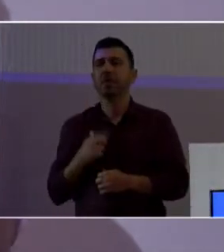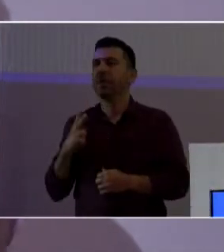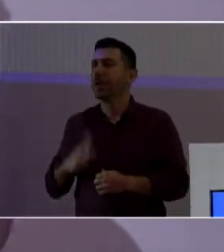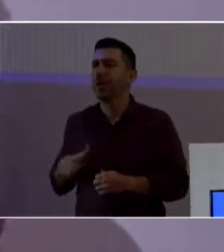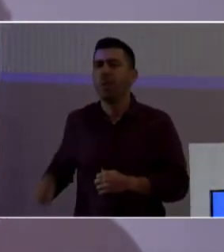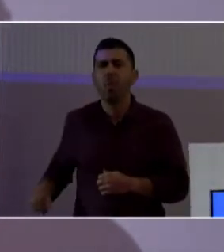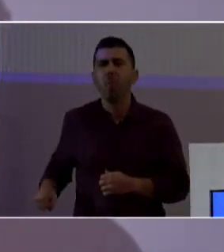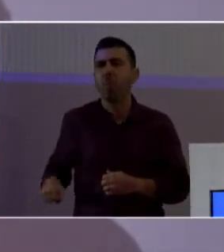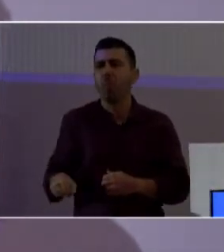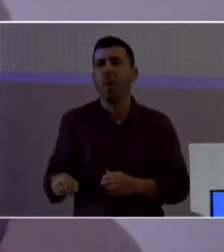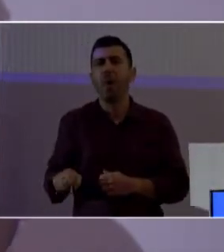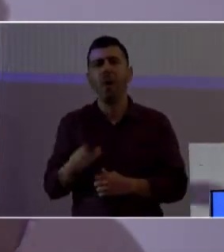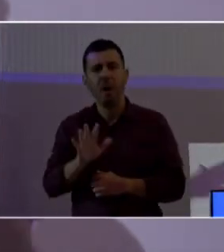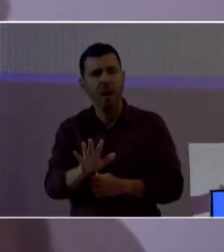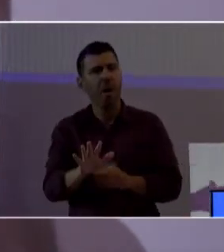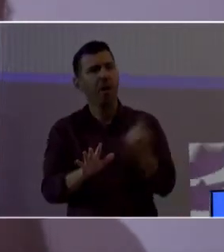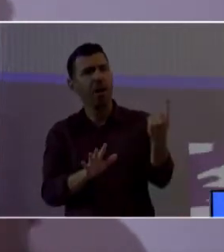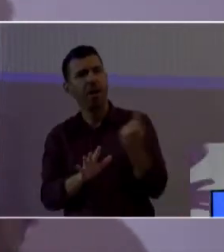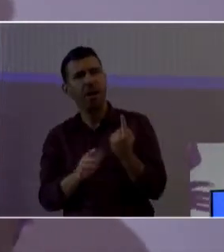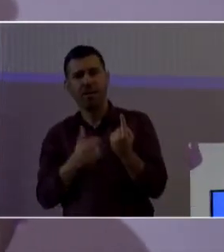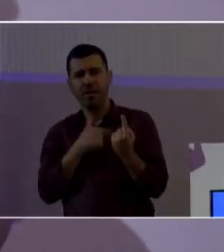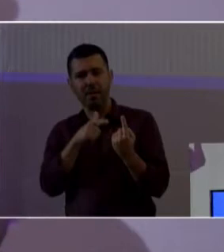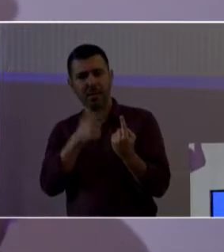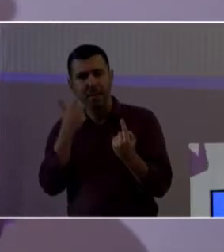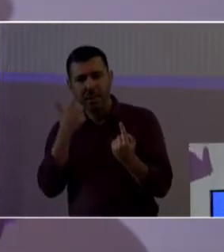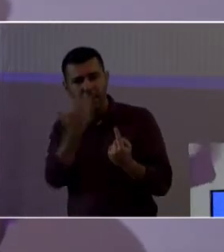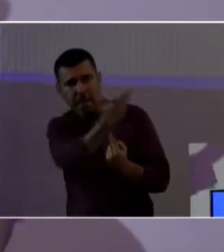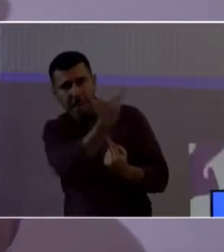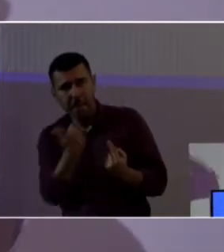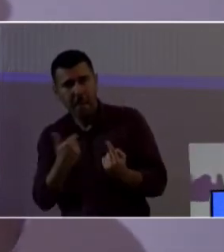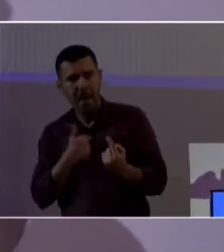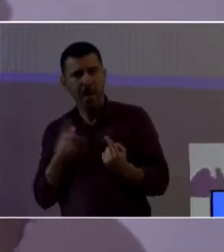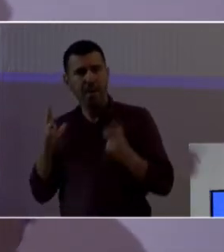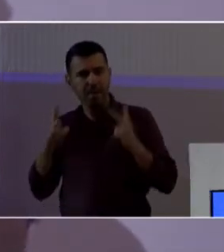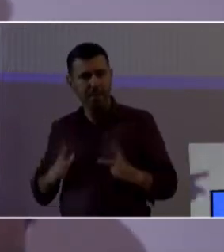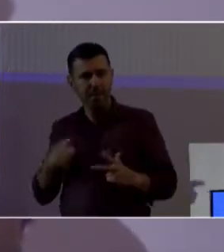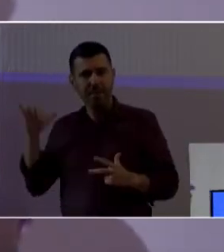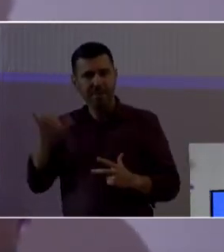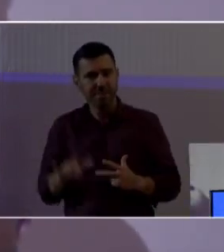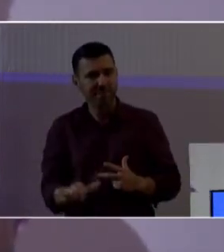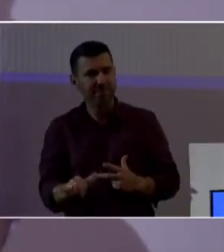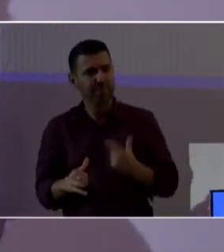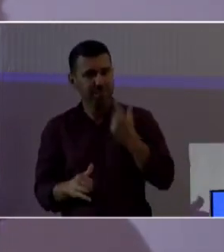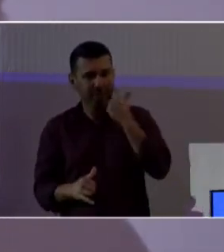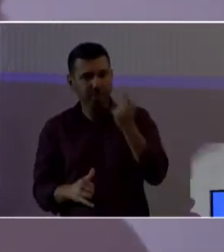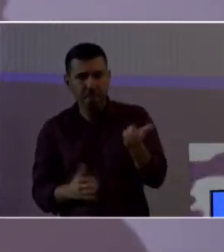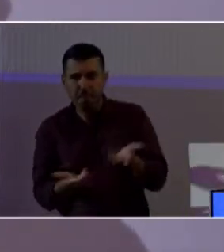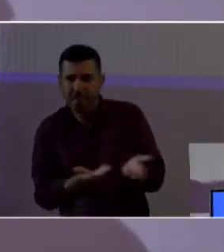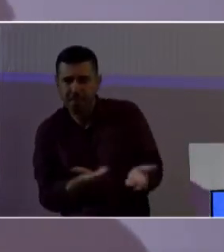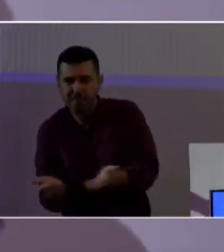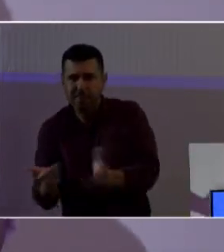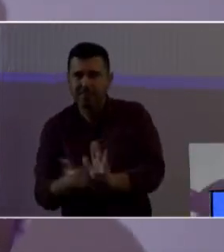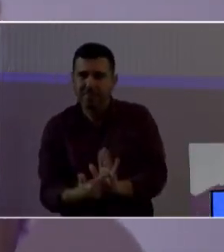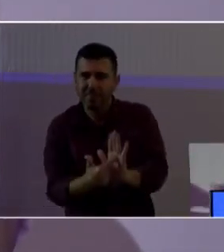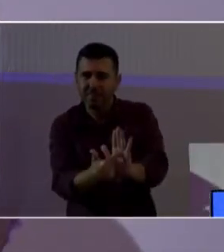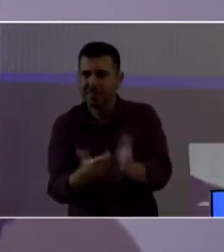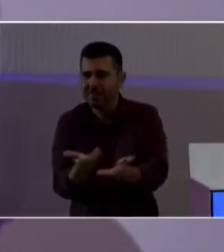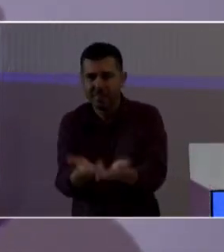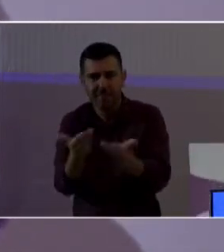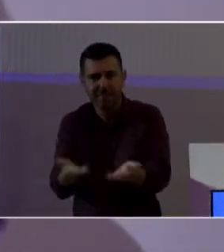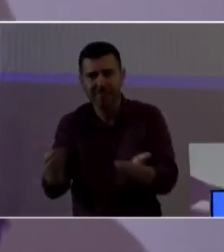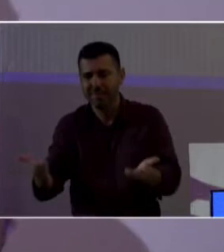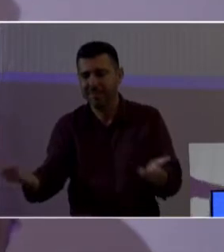y decirle venga, le presentamos estos productos y le contamos la historia de